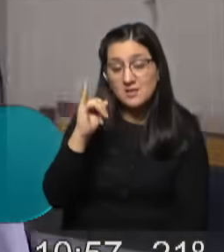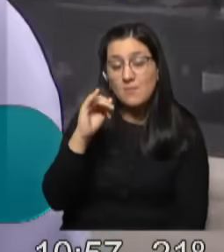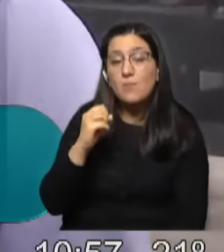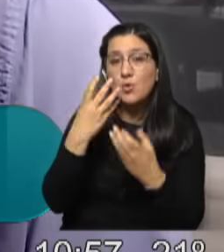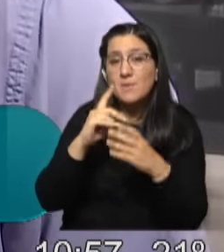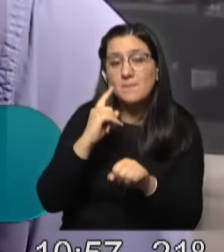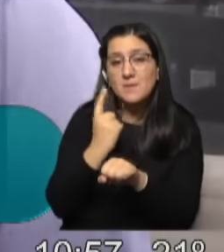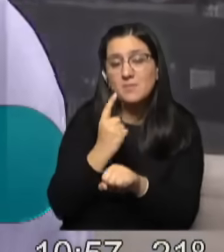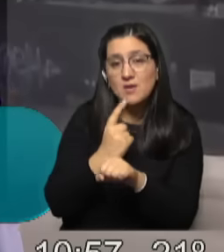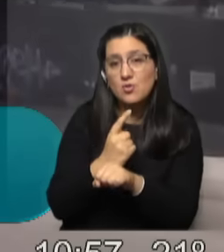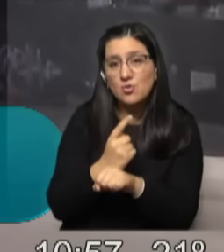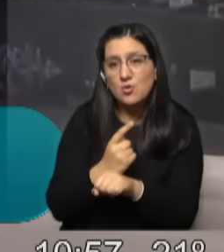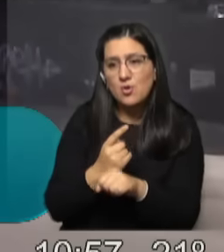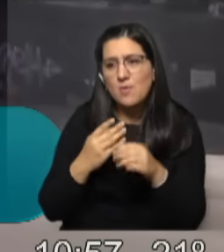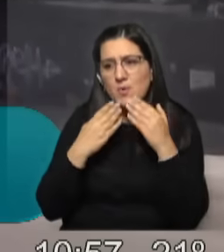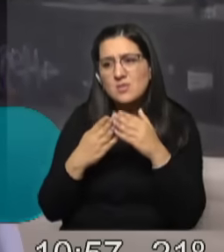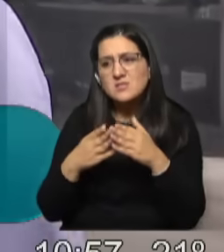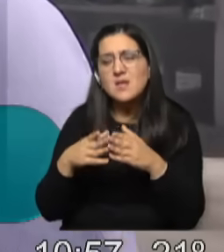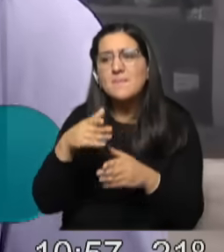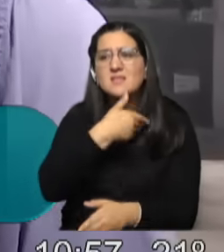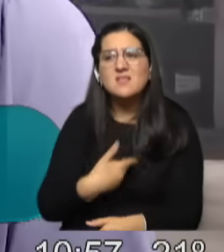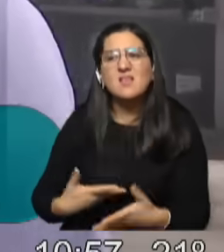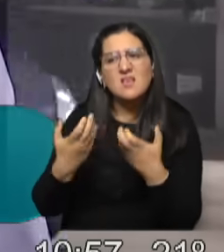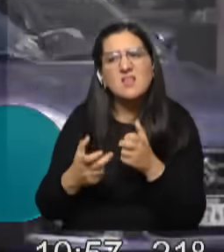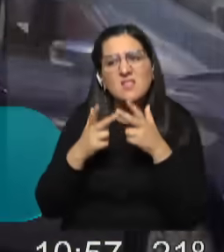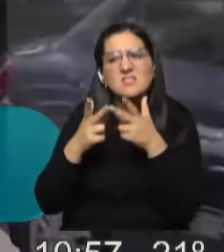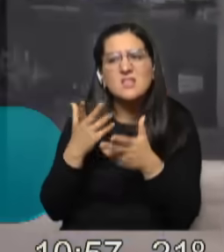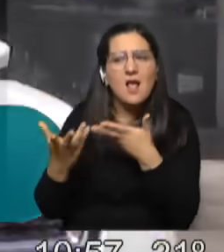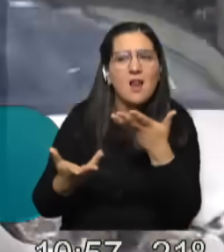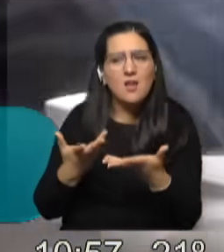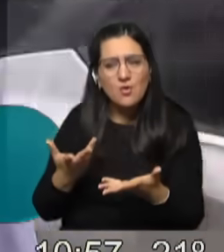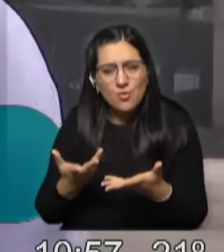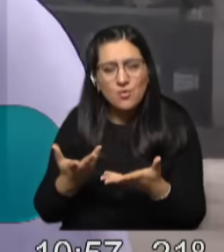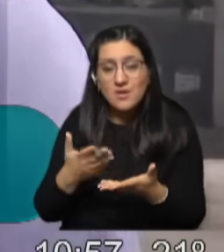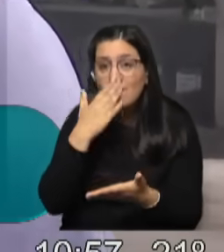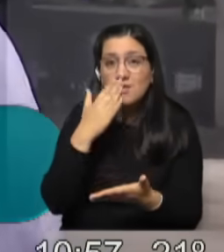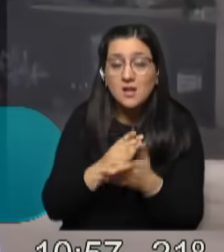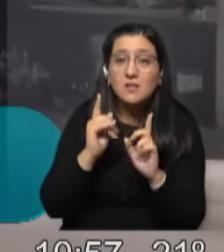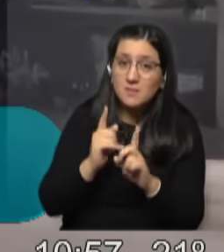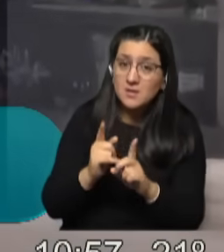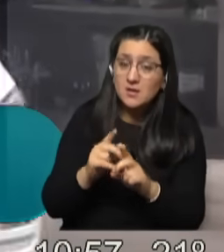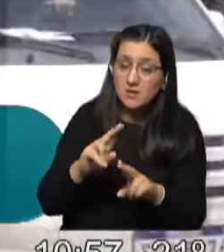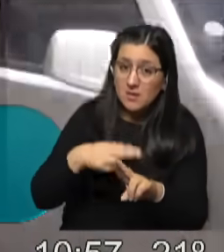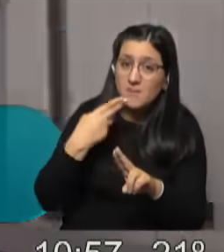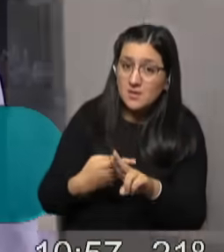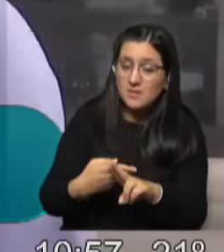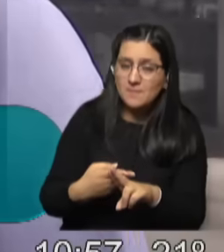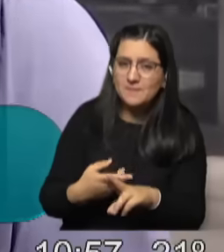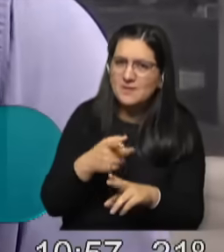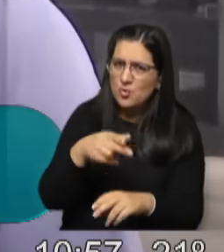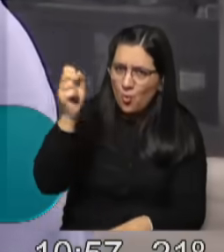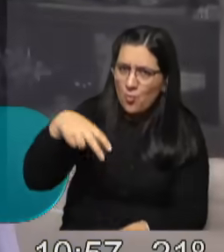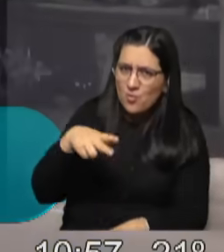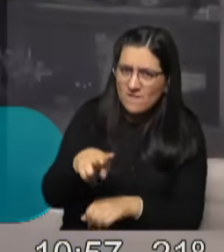primero abre como el abanico a ver si el presidente quiere decir algo, si quiere expresar algo? Y sobre el final también se vuelve a dar esta tendencia. Esto es algo común